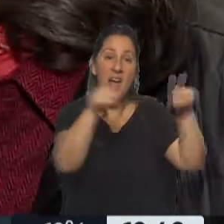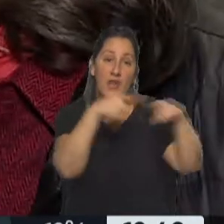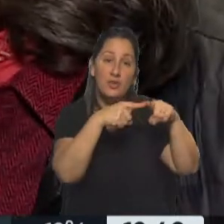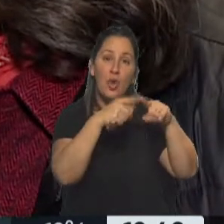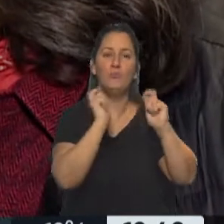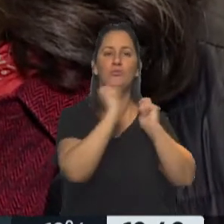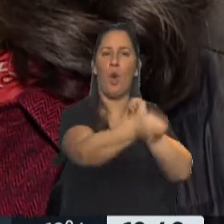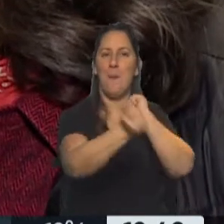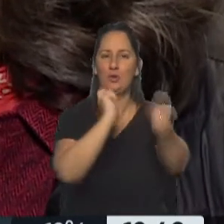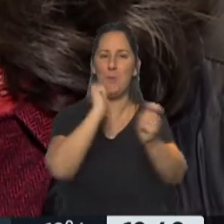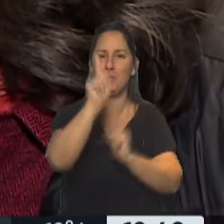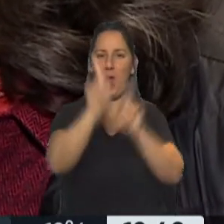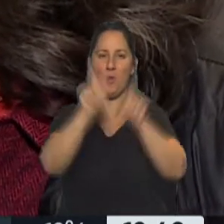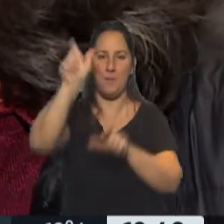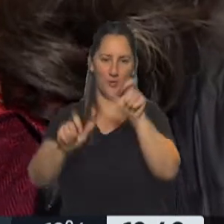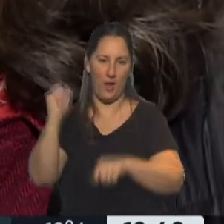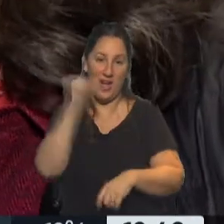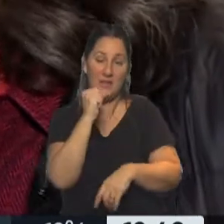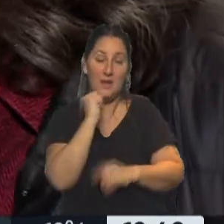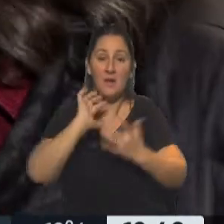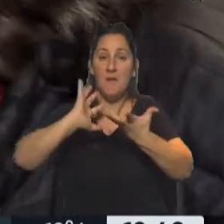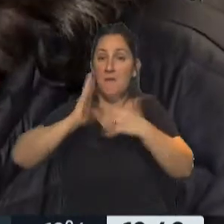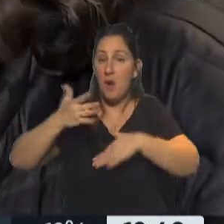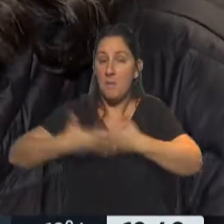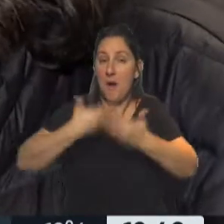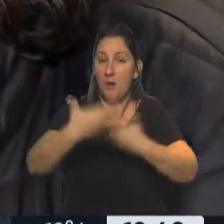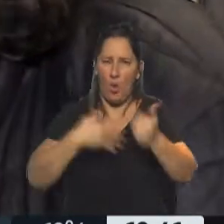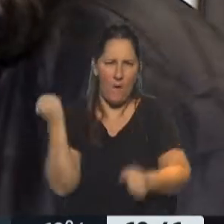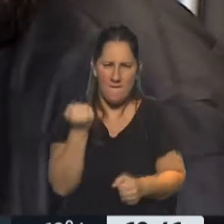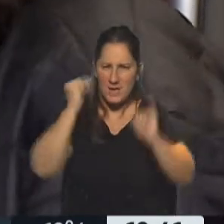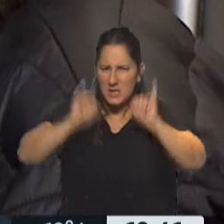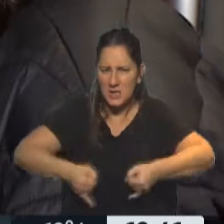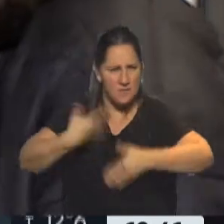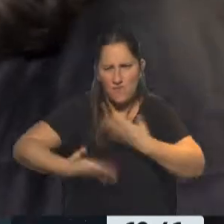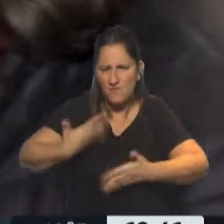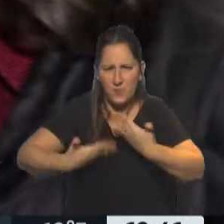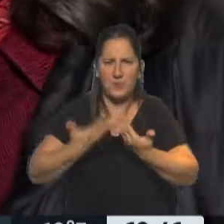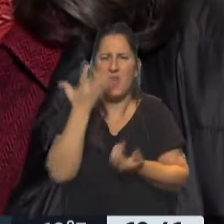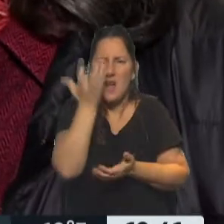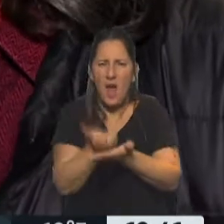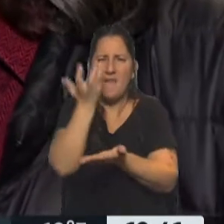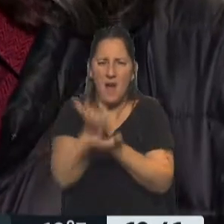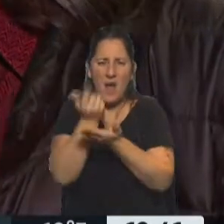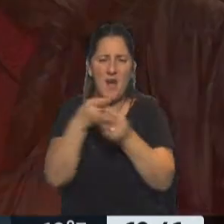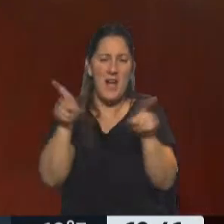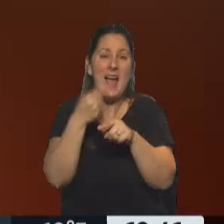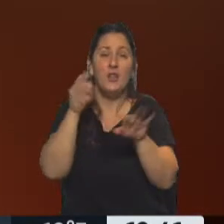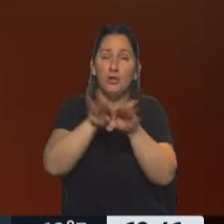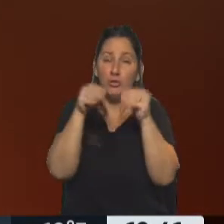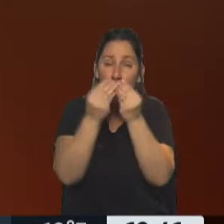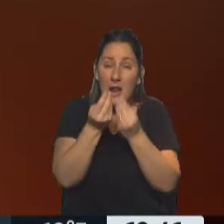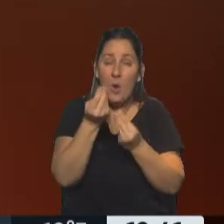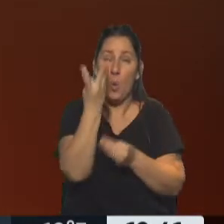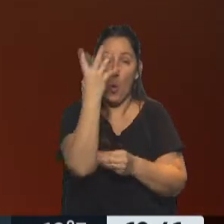un artista. Y se dio de esa manera y bueno, nos embalamos y grabamos infinidad de canciones, casi 40 canciones